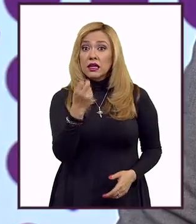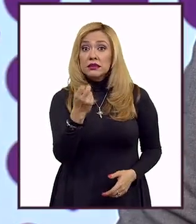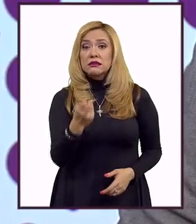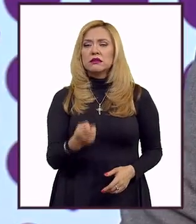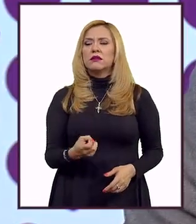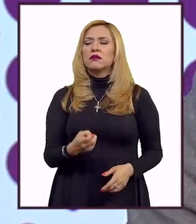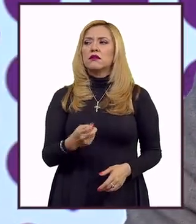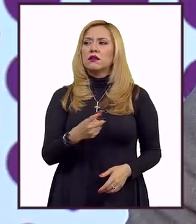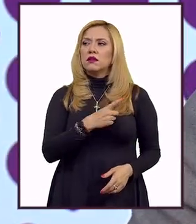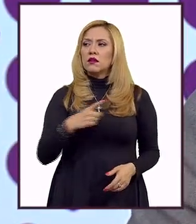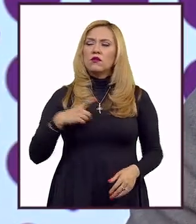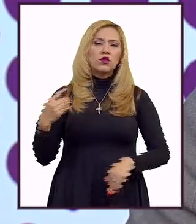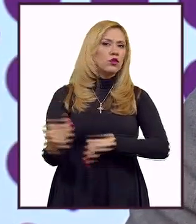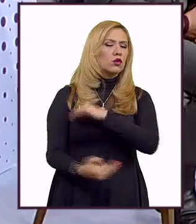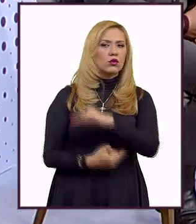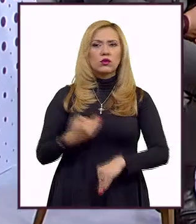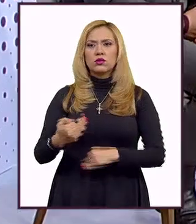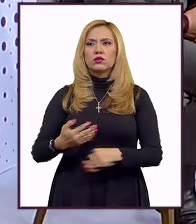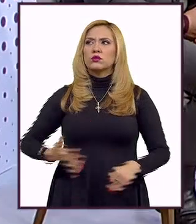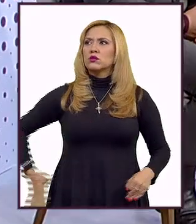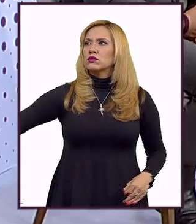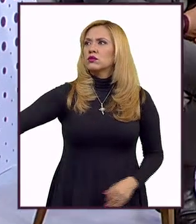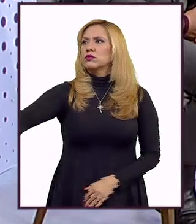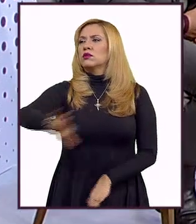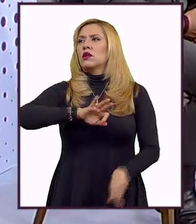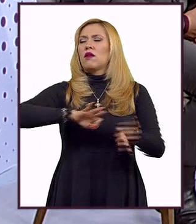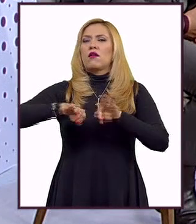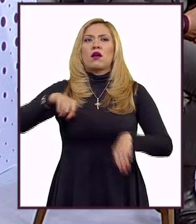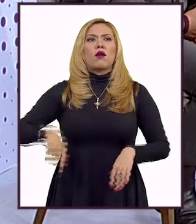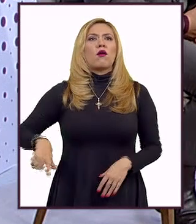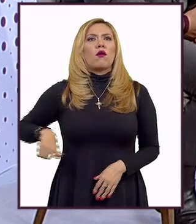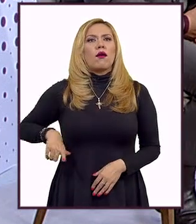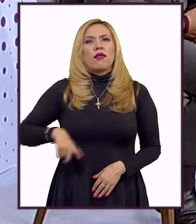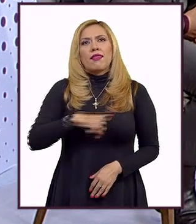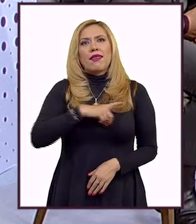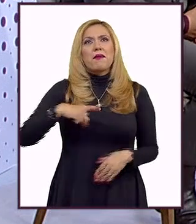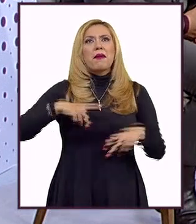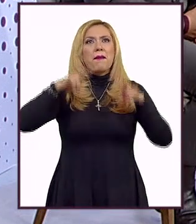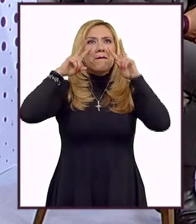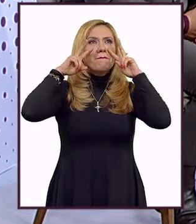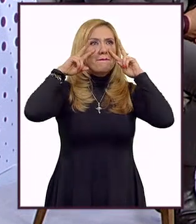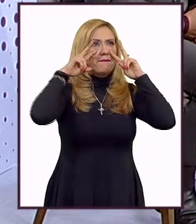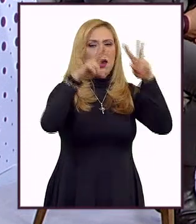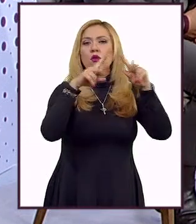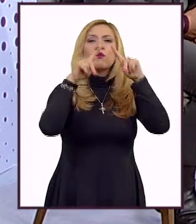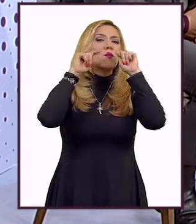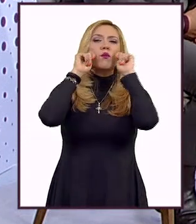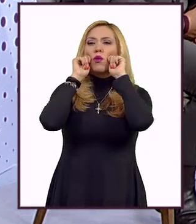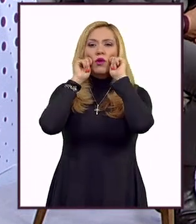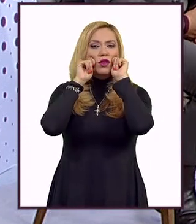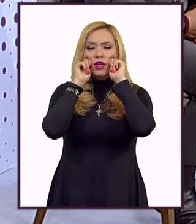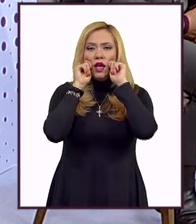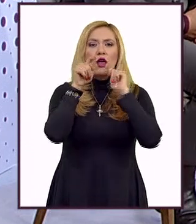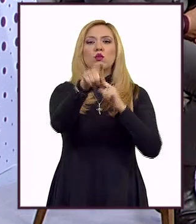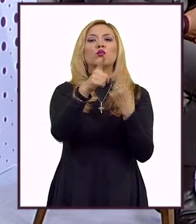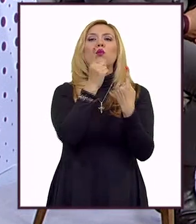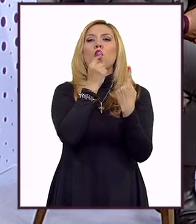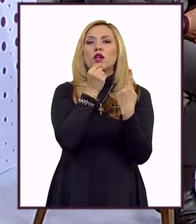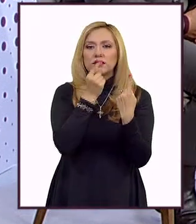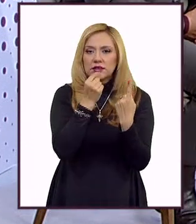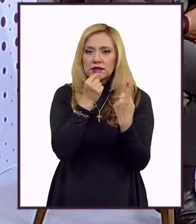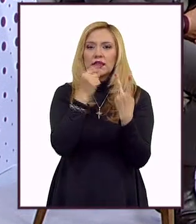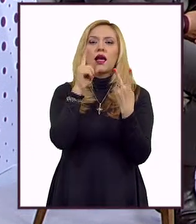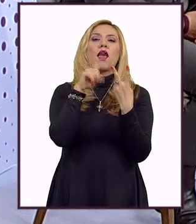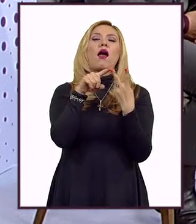que creo que todas y todos los servidores públicos tenemos que tener muy en claro. No importa si eres policía,